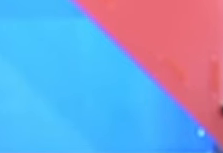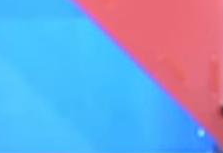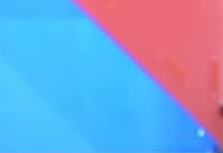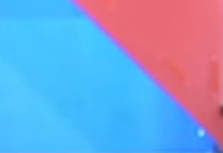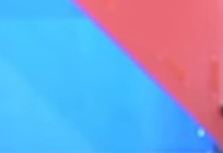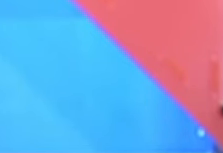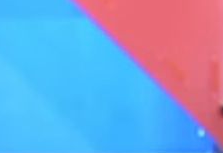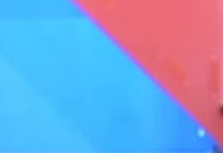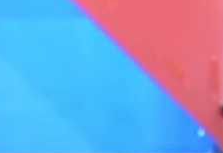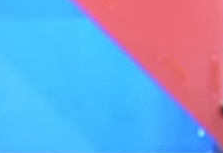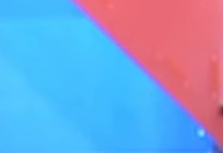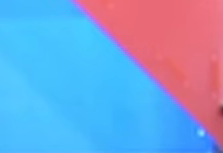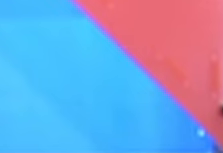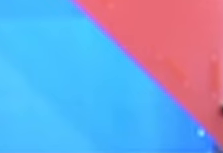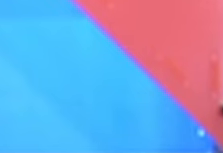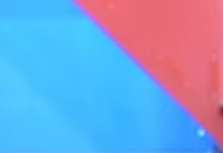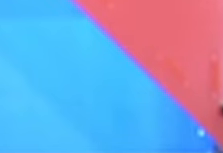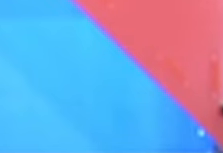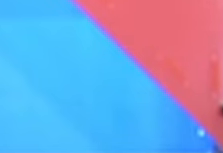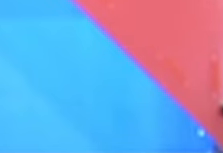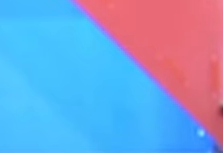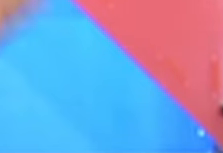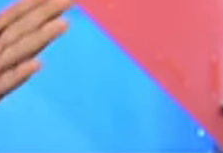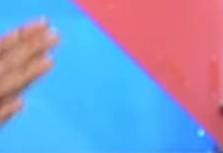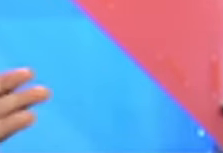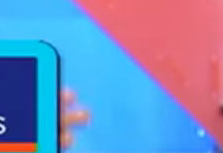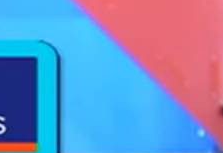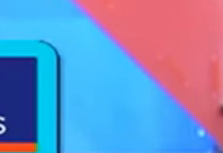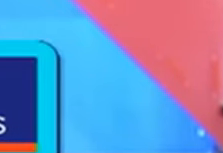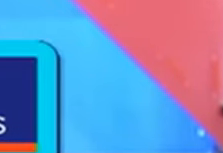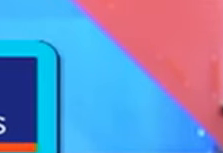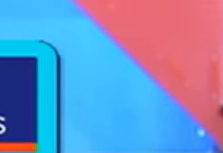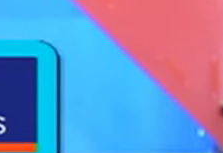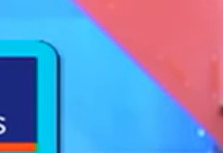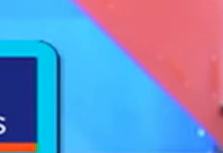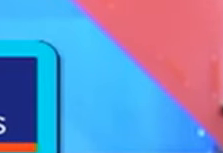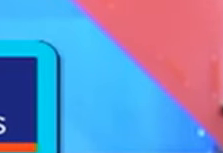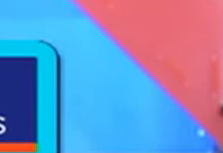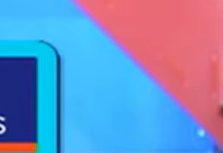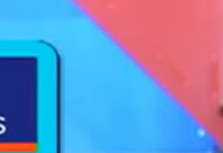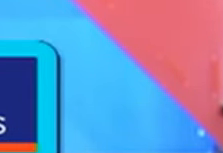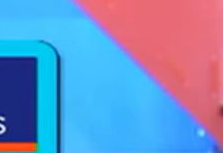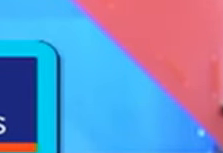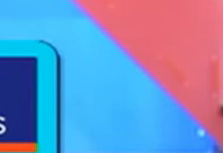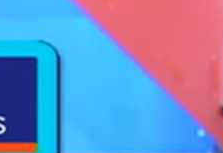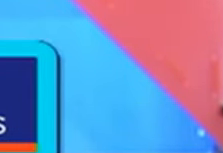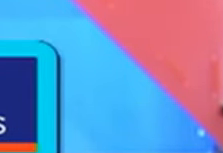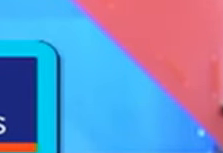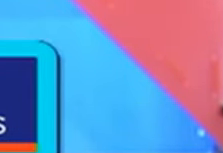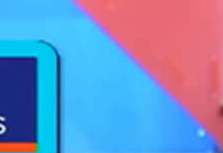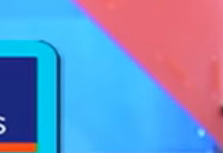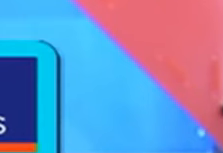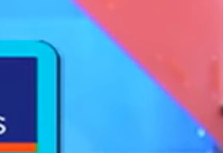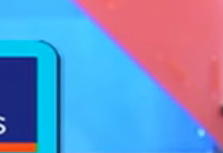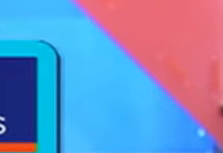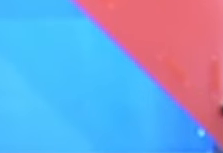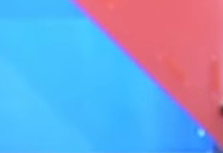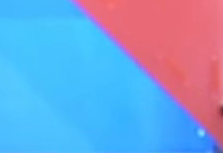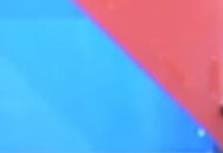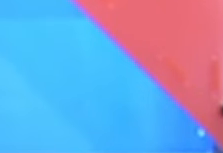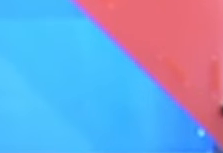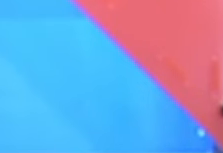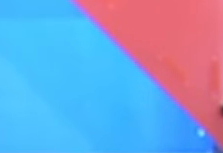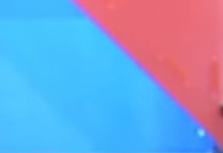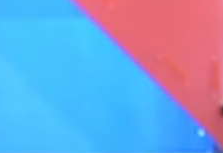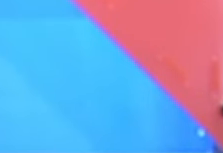es la Navarro, entonces, o subirte al elevado, que no vale la pena. Y cuando das la vuelta, ahí está